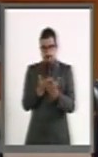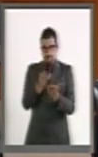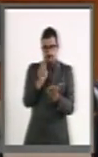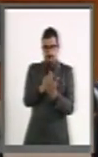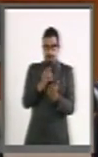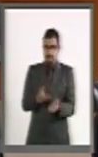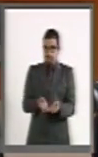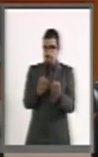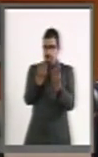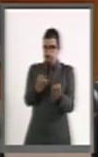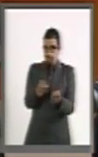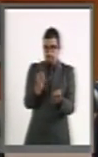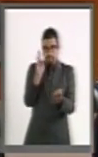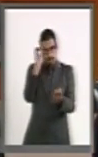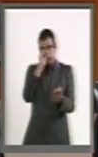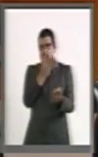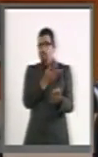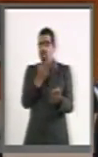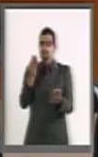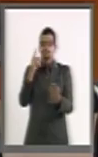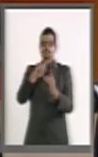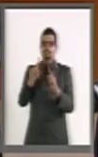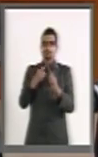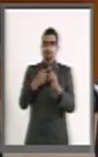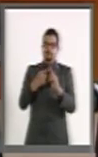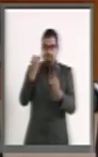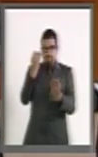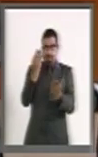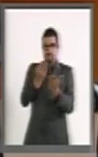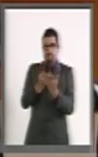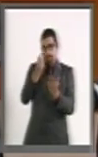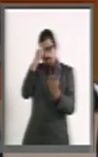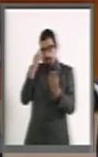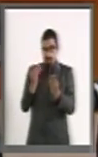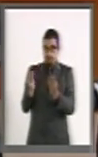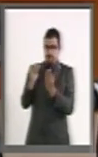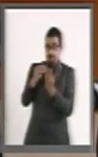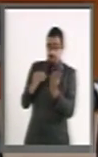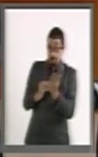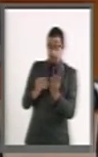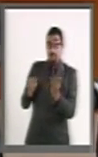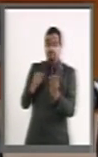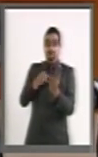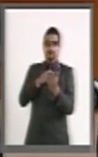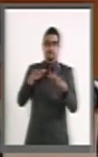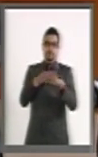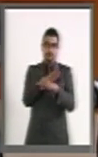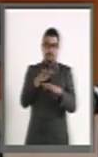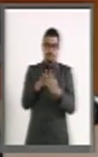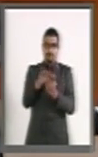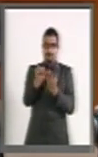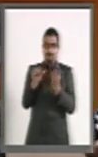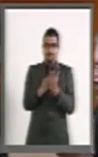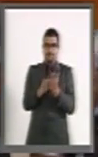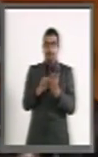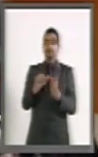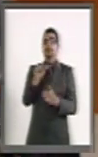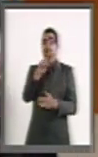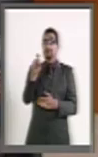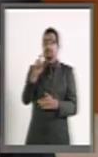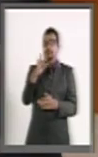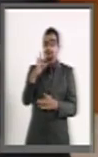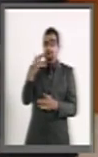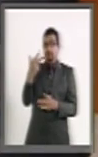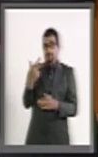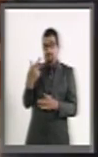su consideración iniciativa con proyecto de decreto por la que se reforma en el artículo